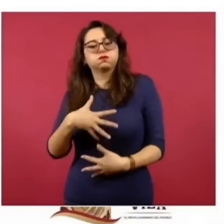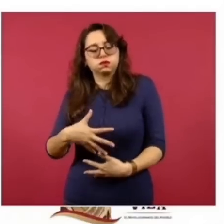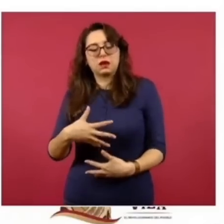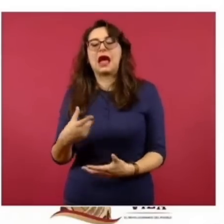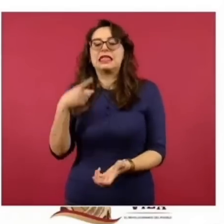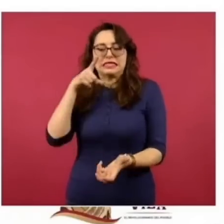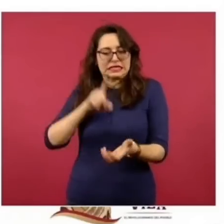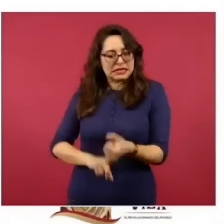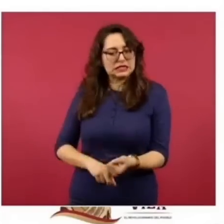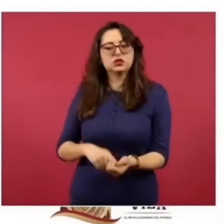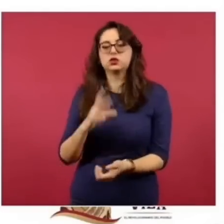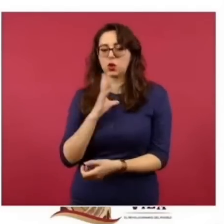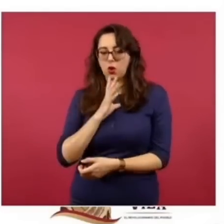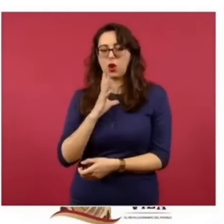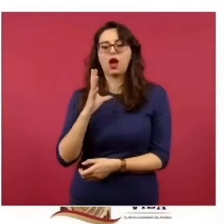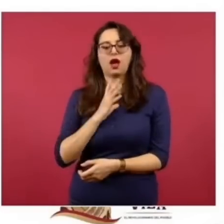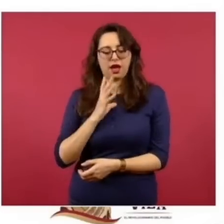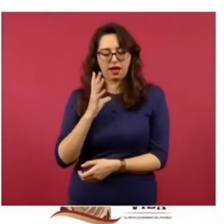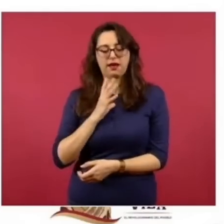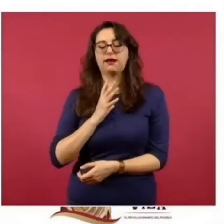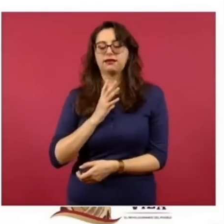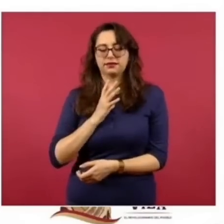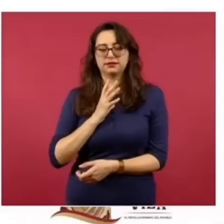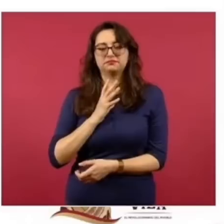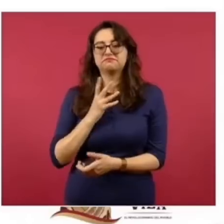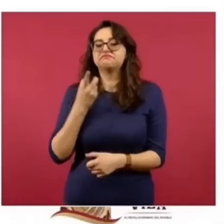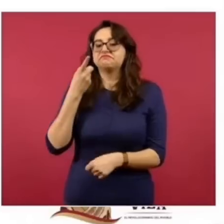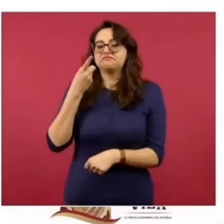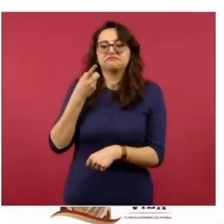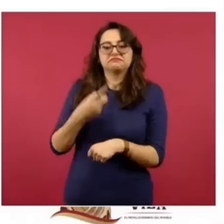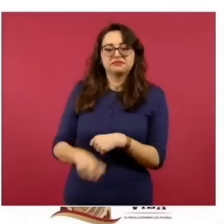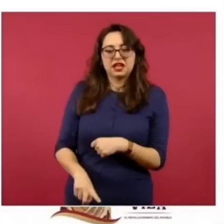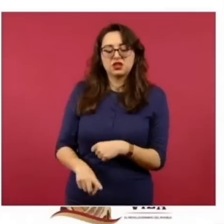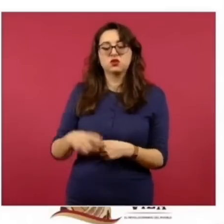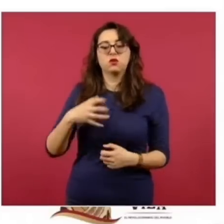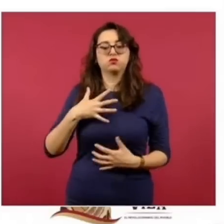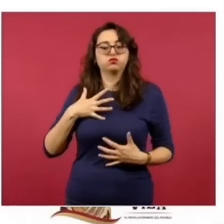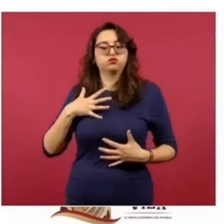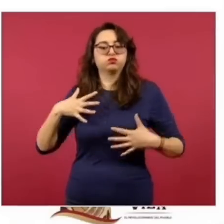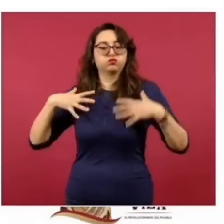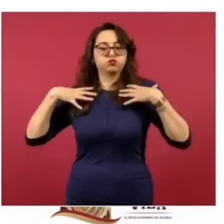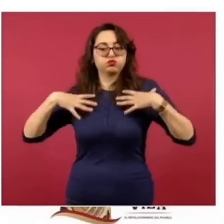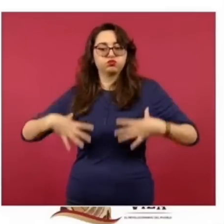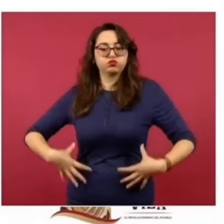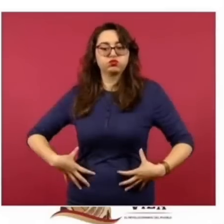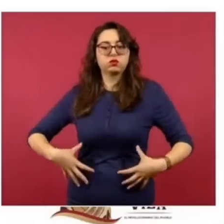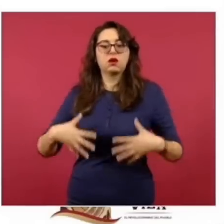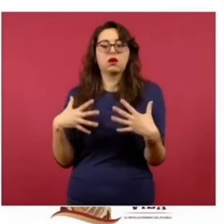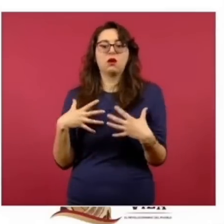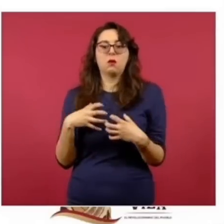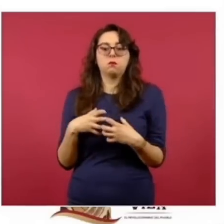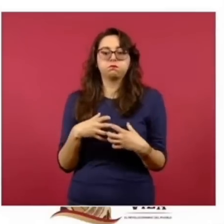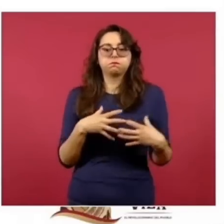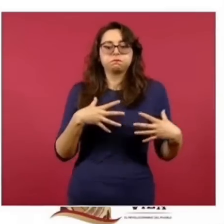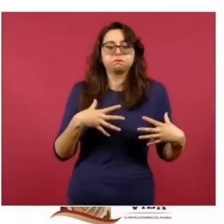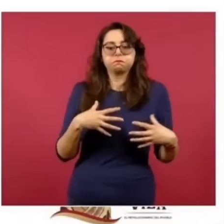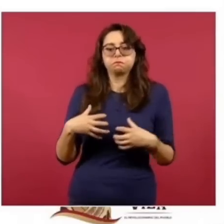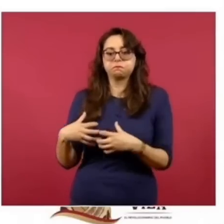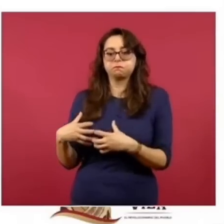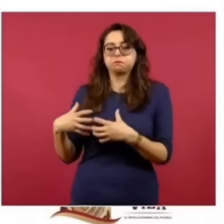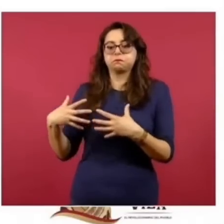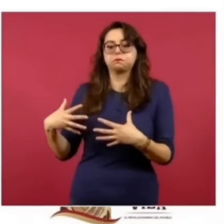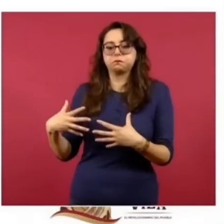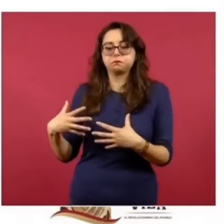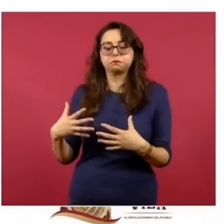finales al interior de los pulmones, y causan inflamación. Causan inflamación crónica, pero